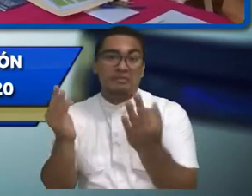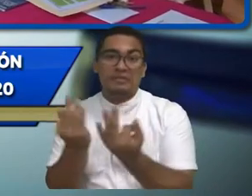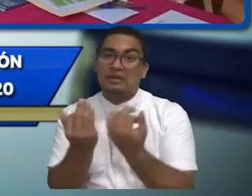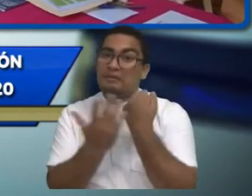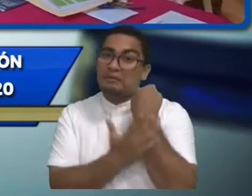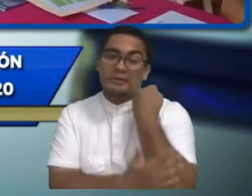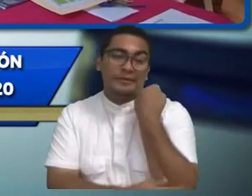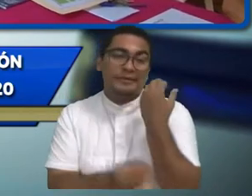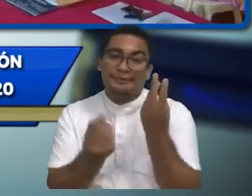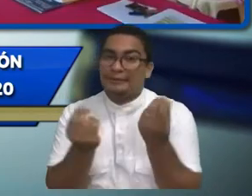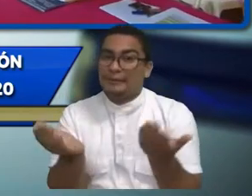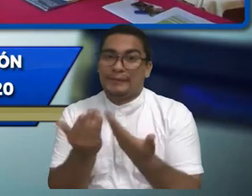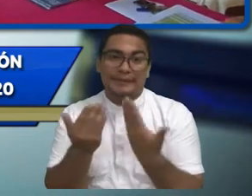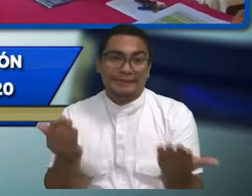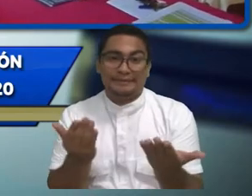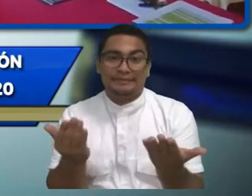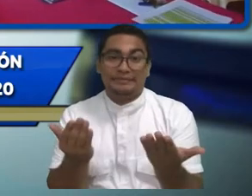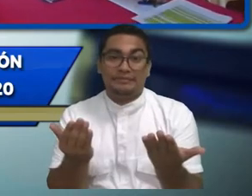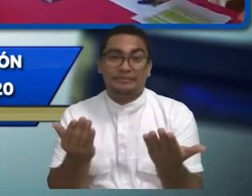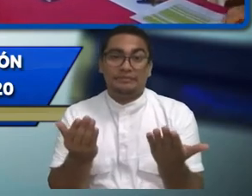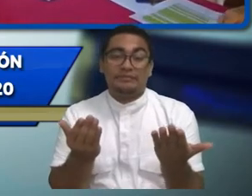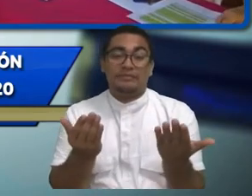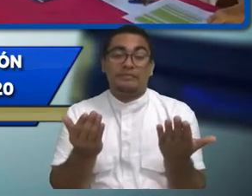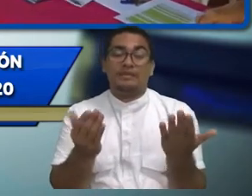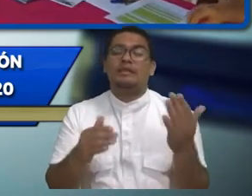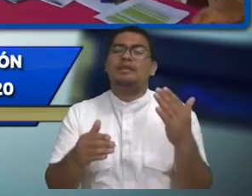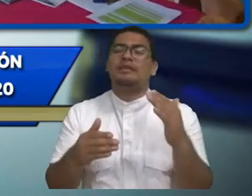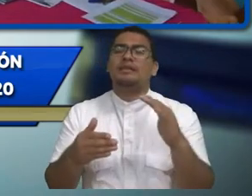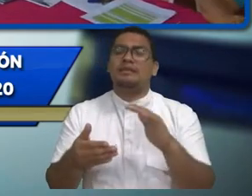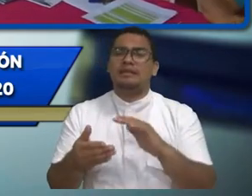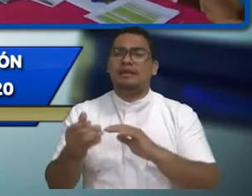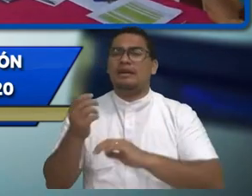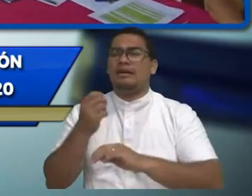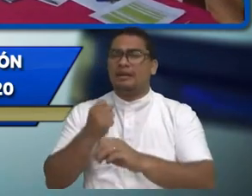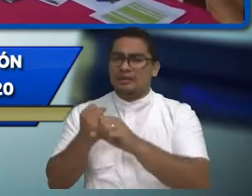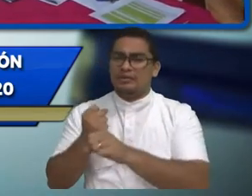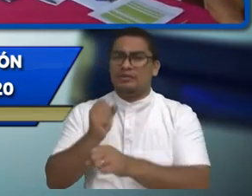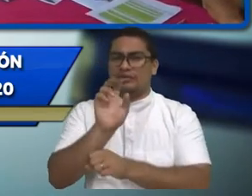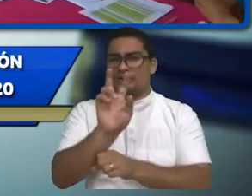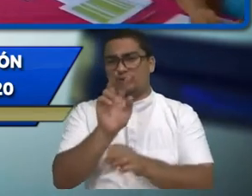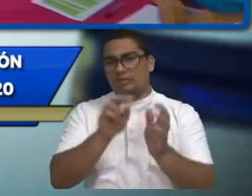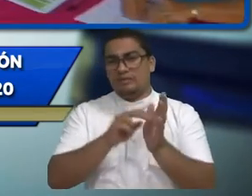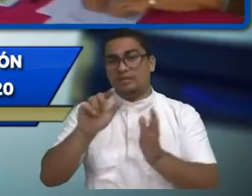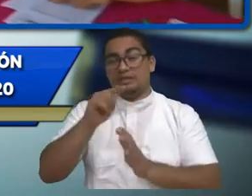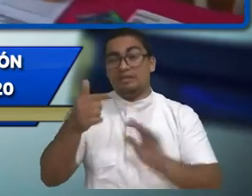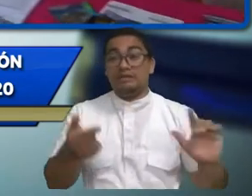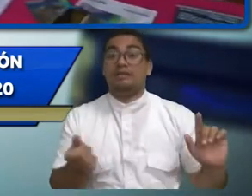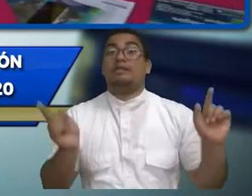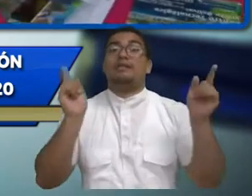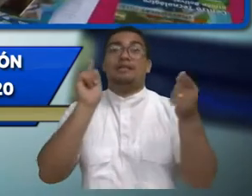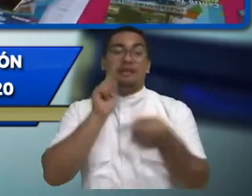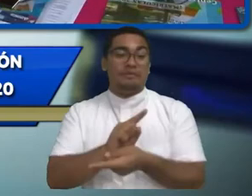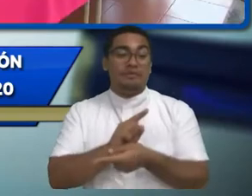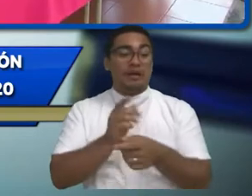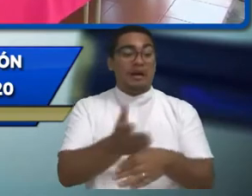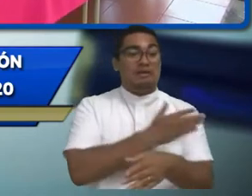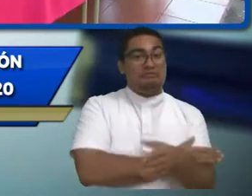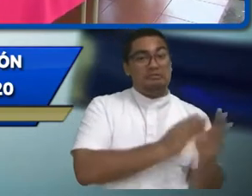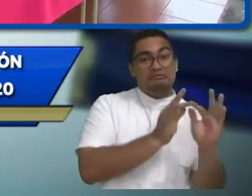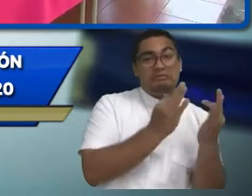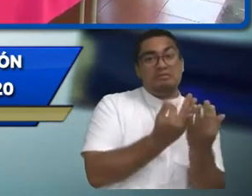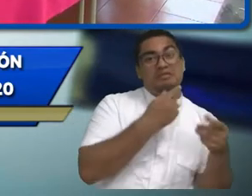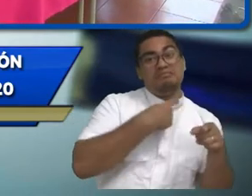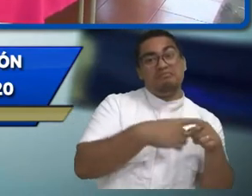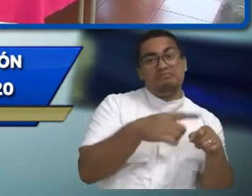2007 y decimos no se va a cobrar ni un solo corto a la familia y vamos a garantizar condiciones vamos garantizar calidad vamos a